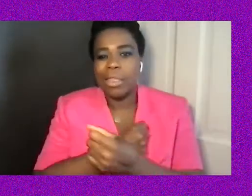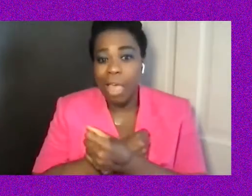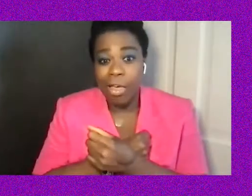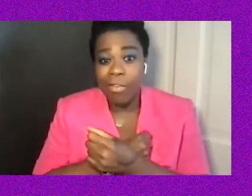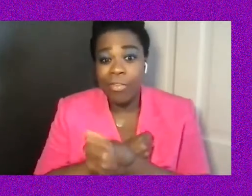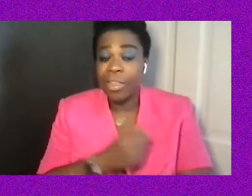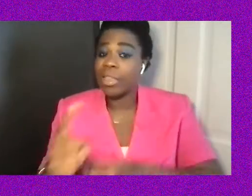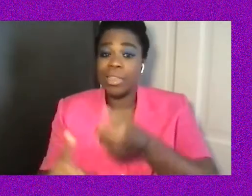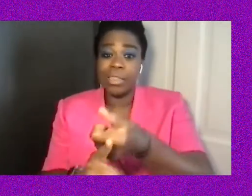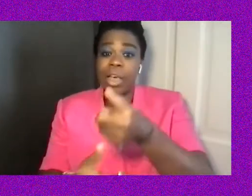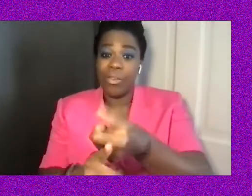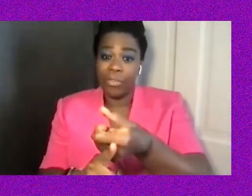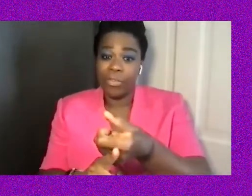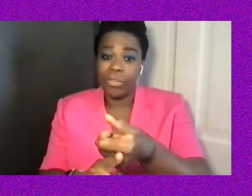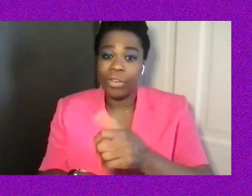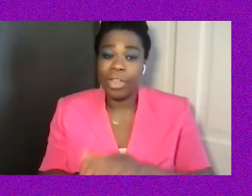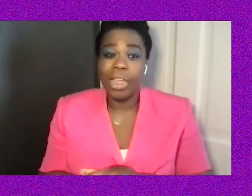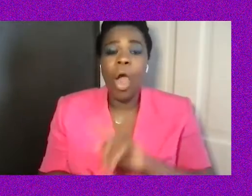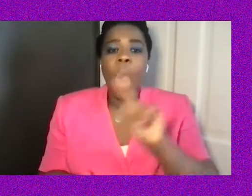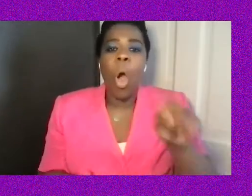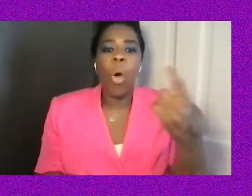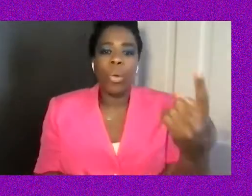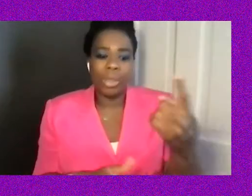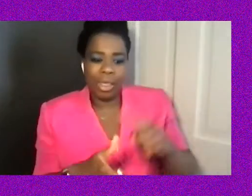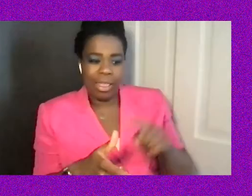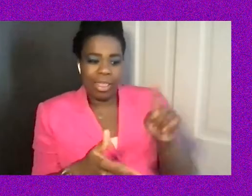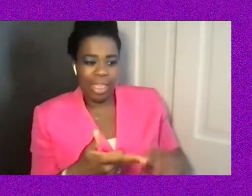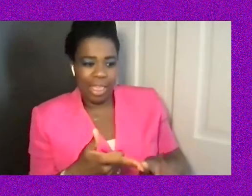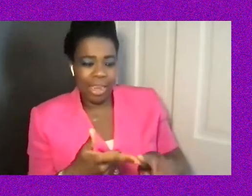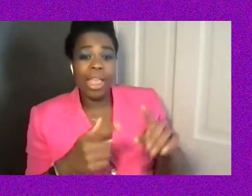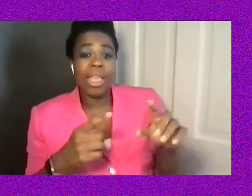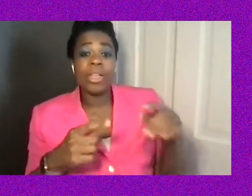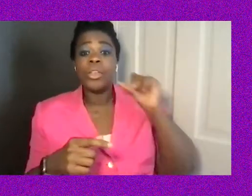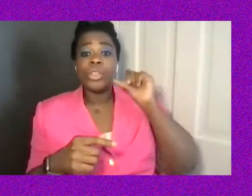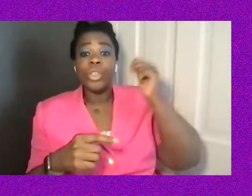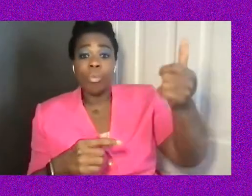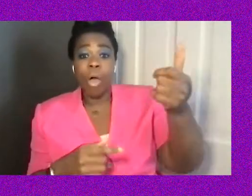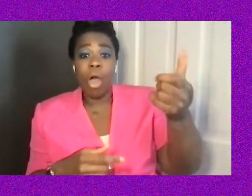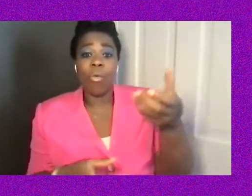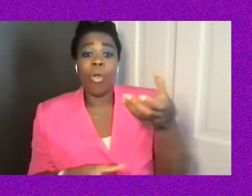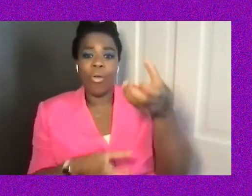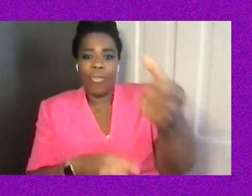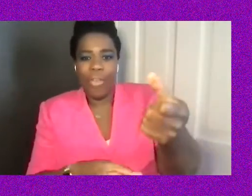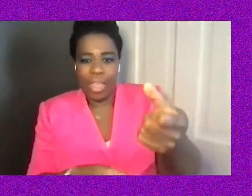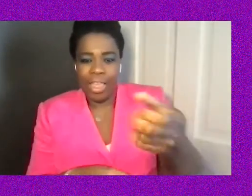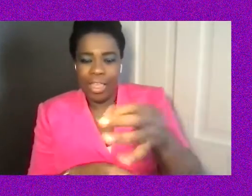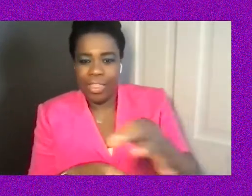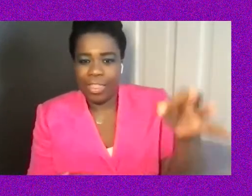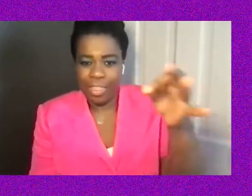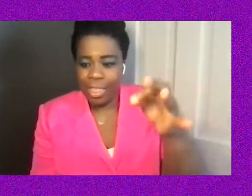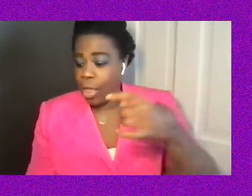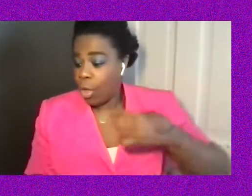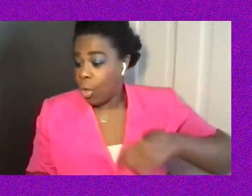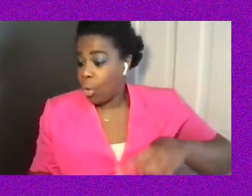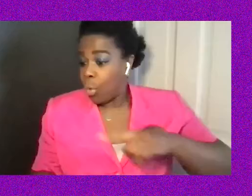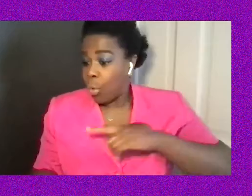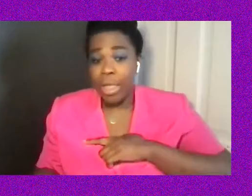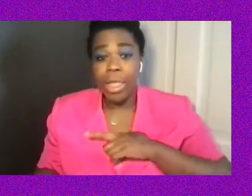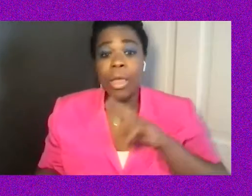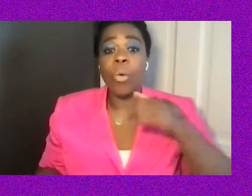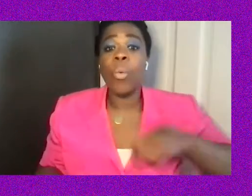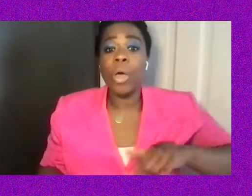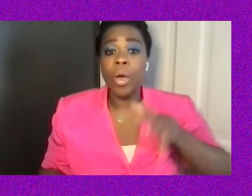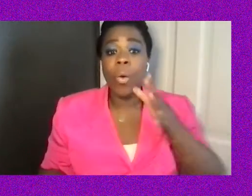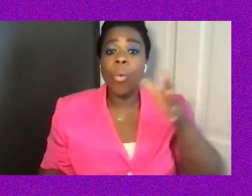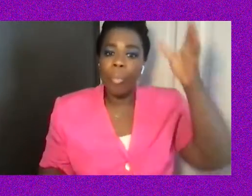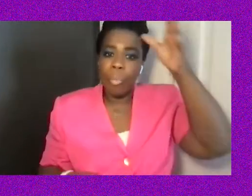debemos amarnos, y solo así podemos tener fe en mañana. Sin